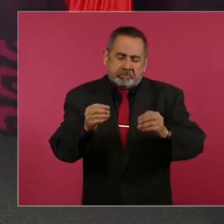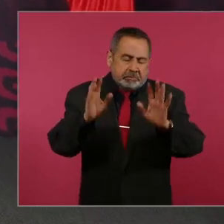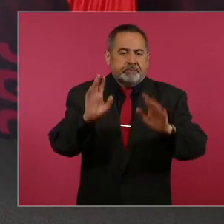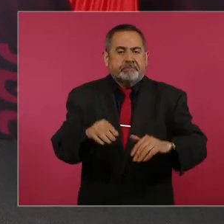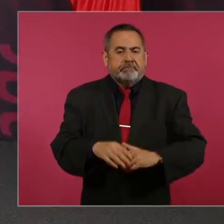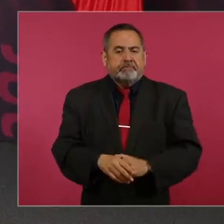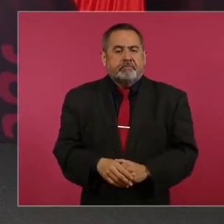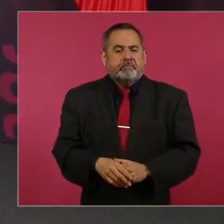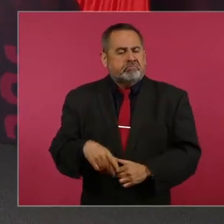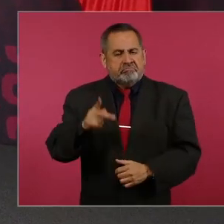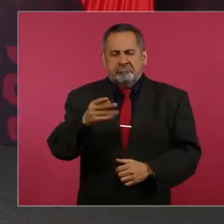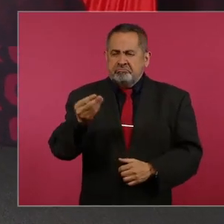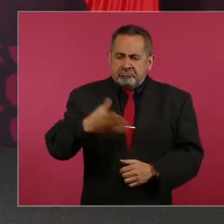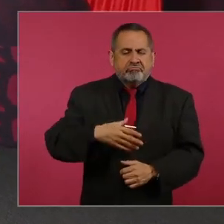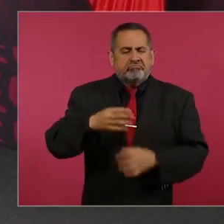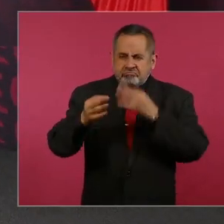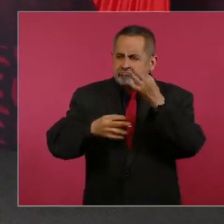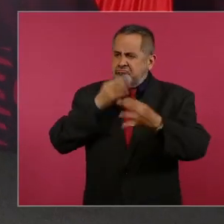Sin embargo,